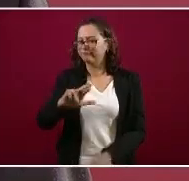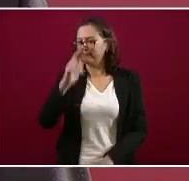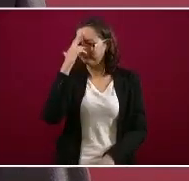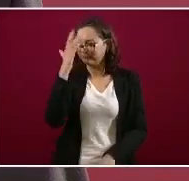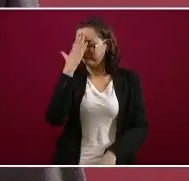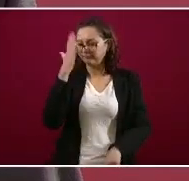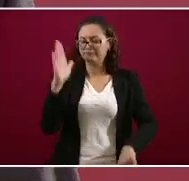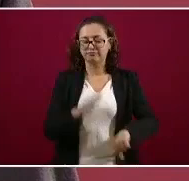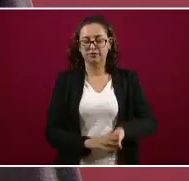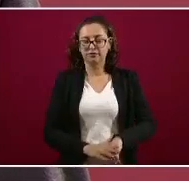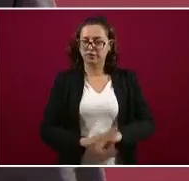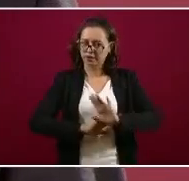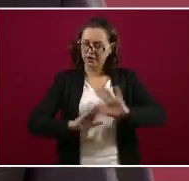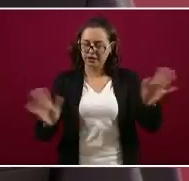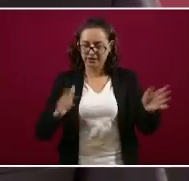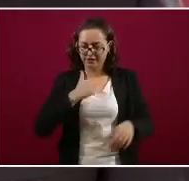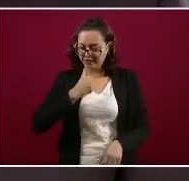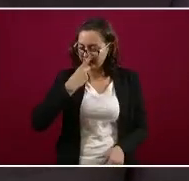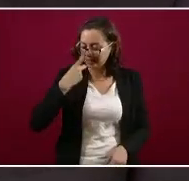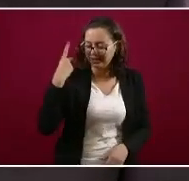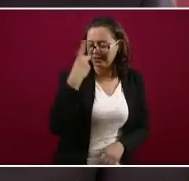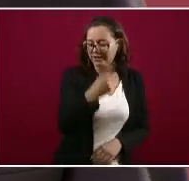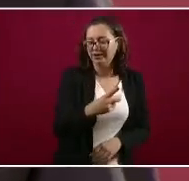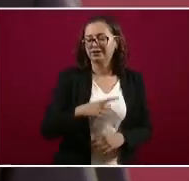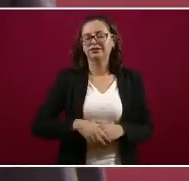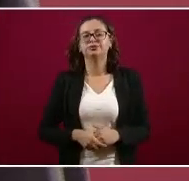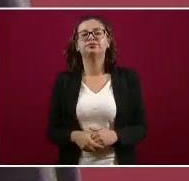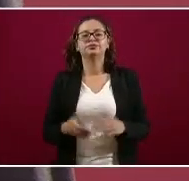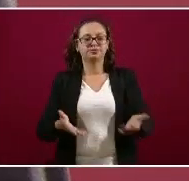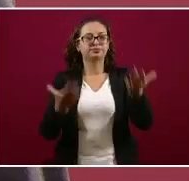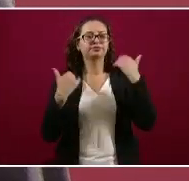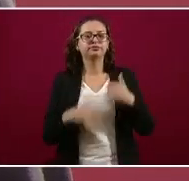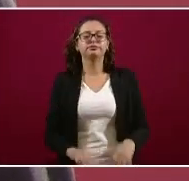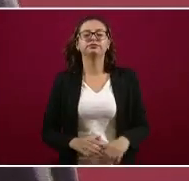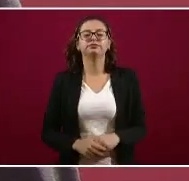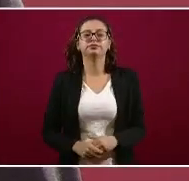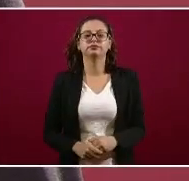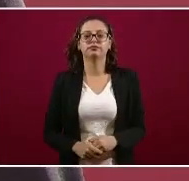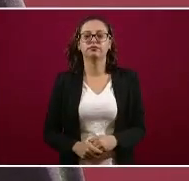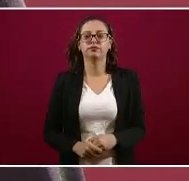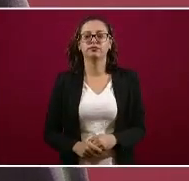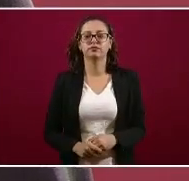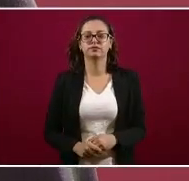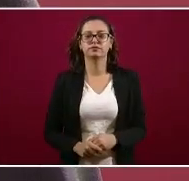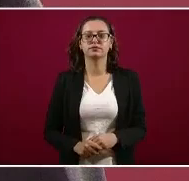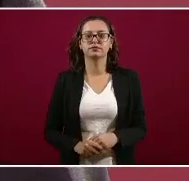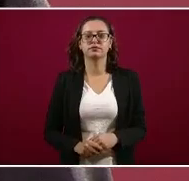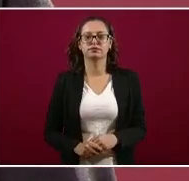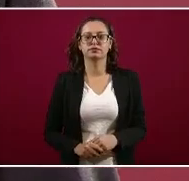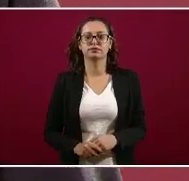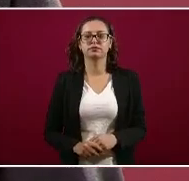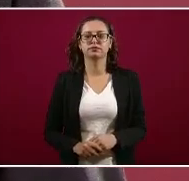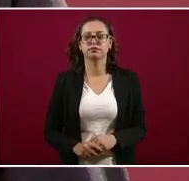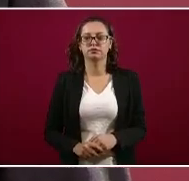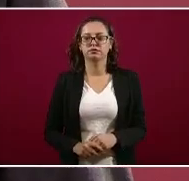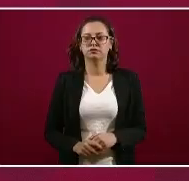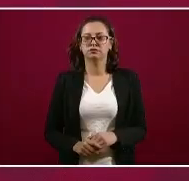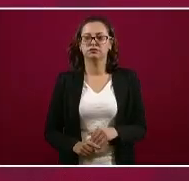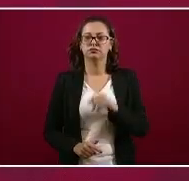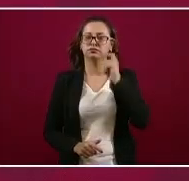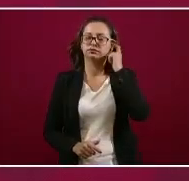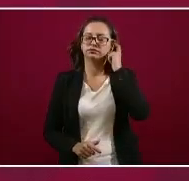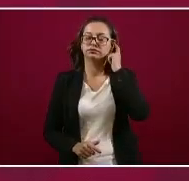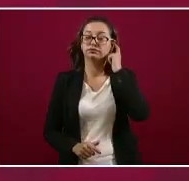ya este bueno lo de la descentralización va